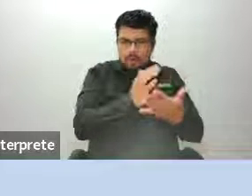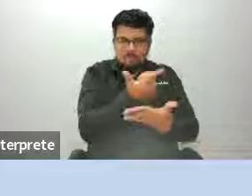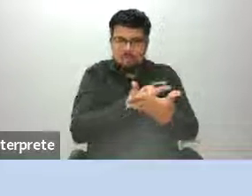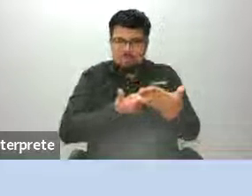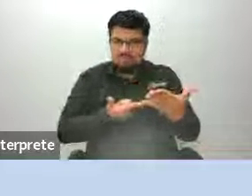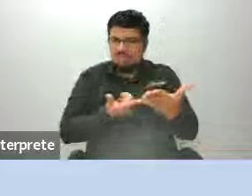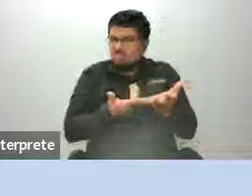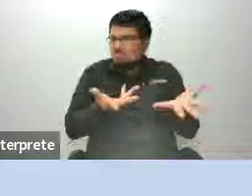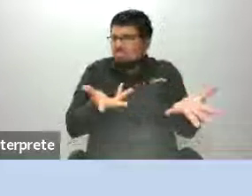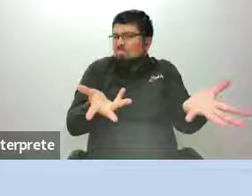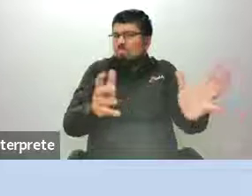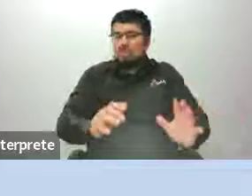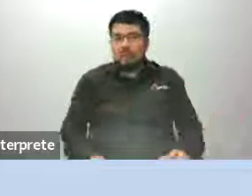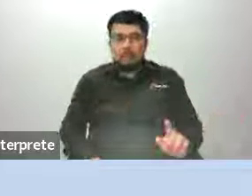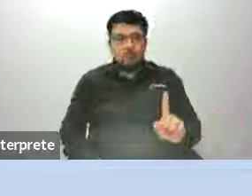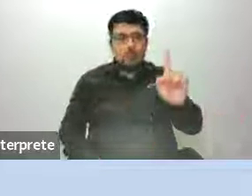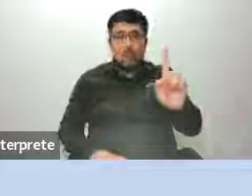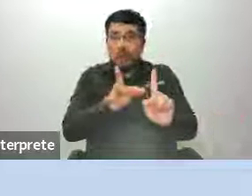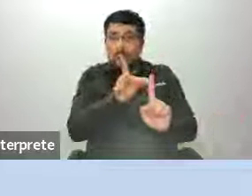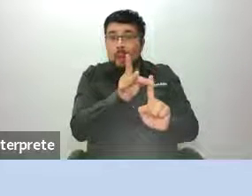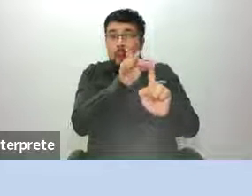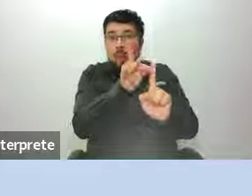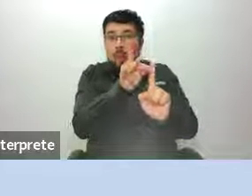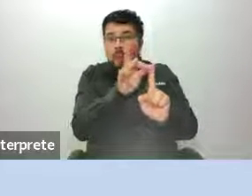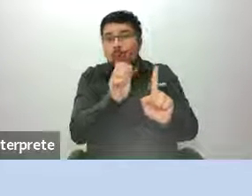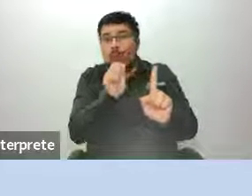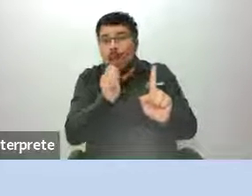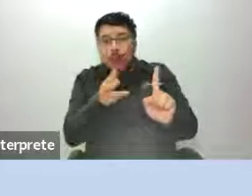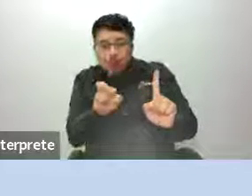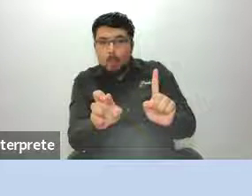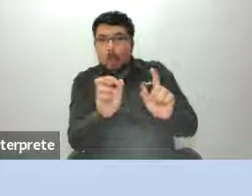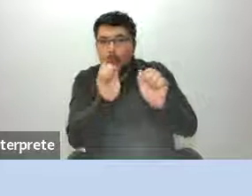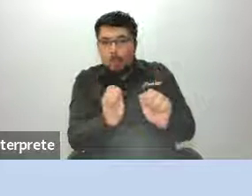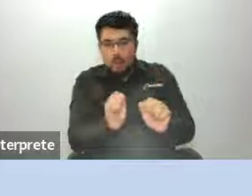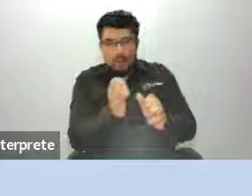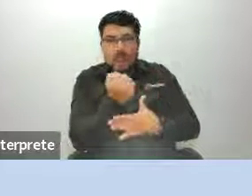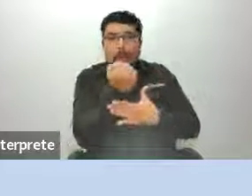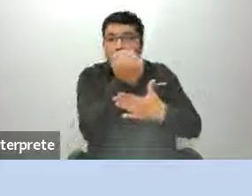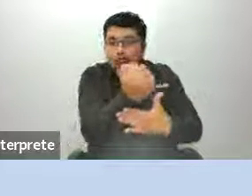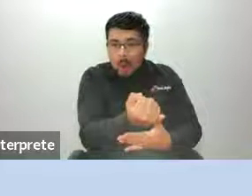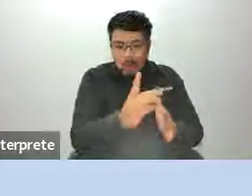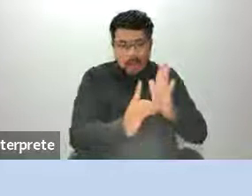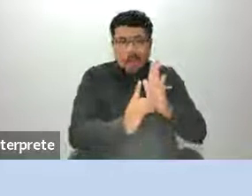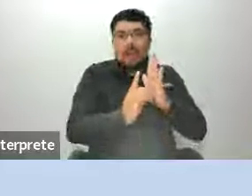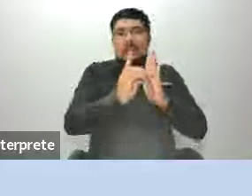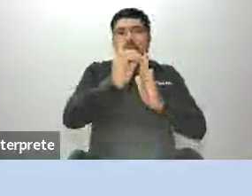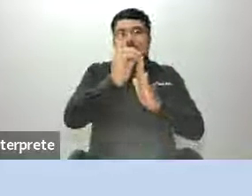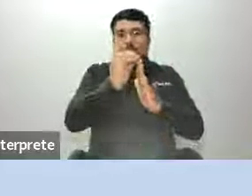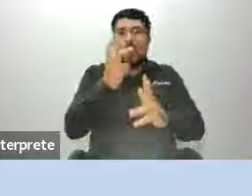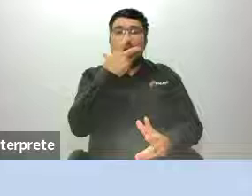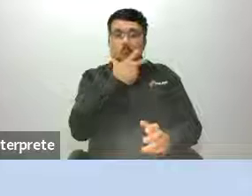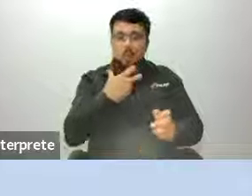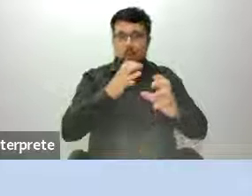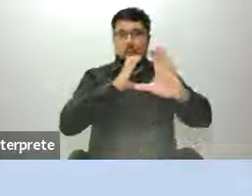que creemos puede favorecer de manera significativa el desarrollo de la comunicación y del lenguaje, justamente son